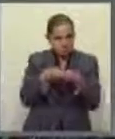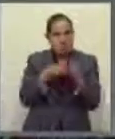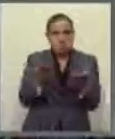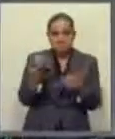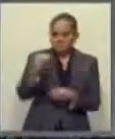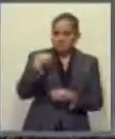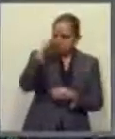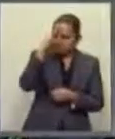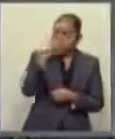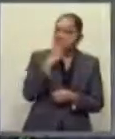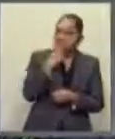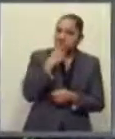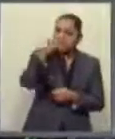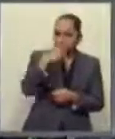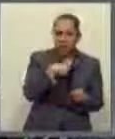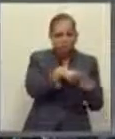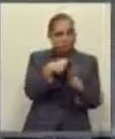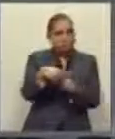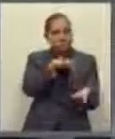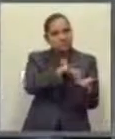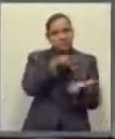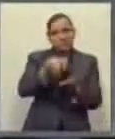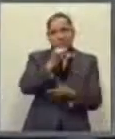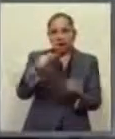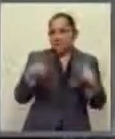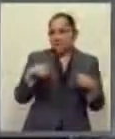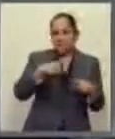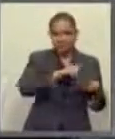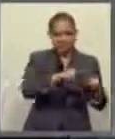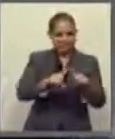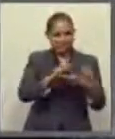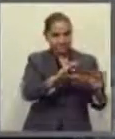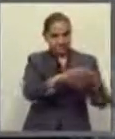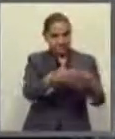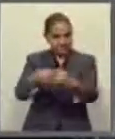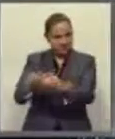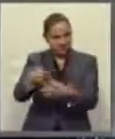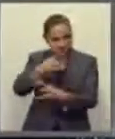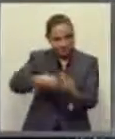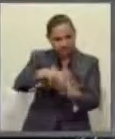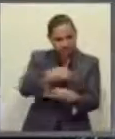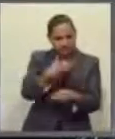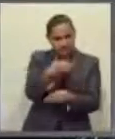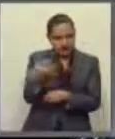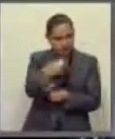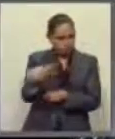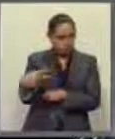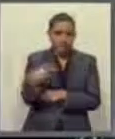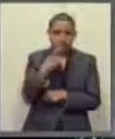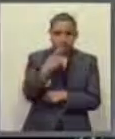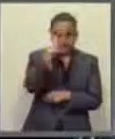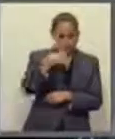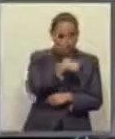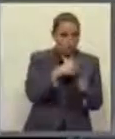a favor de este estrato de productores, que desde el punto de vista de Morena constituyen un sector estratégico para la